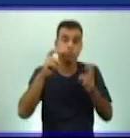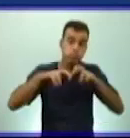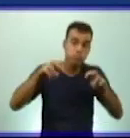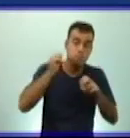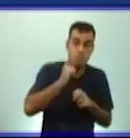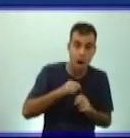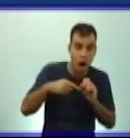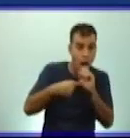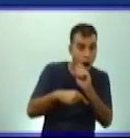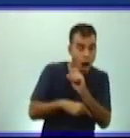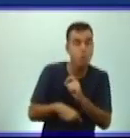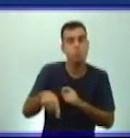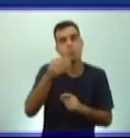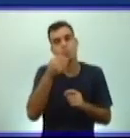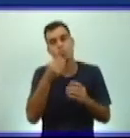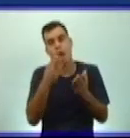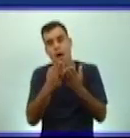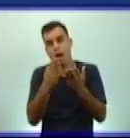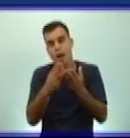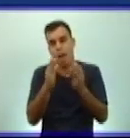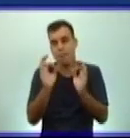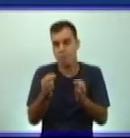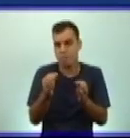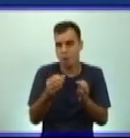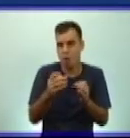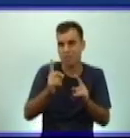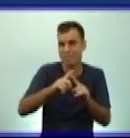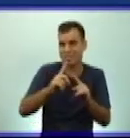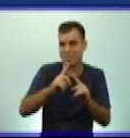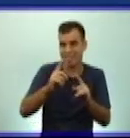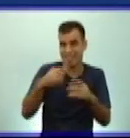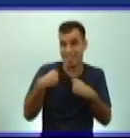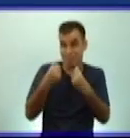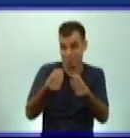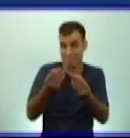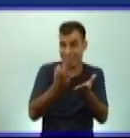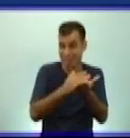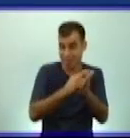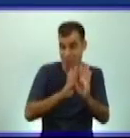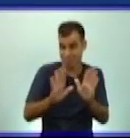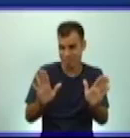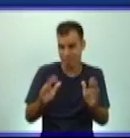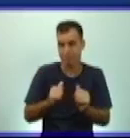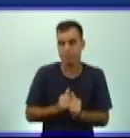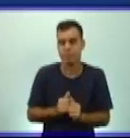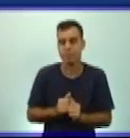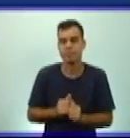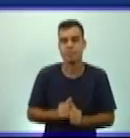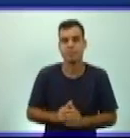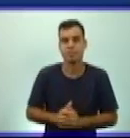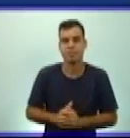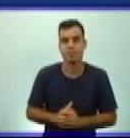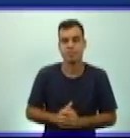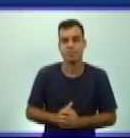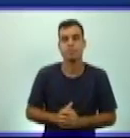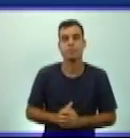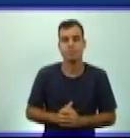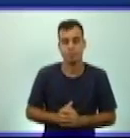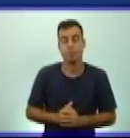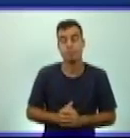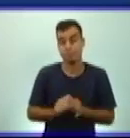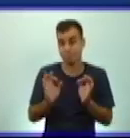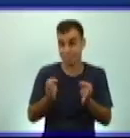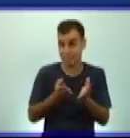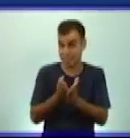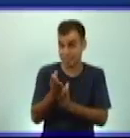pueden entonces estudiar en la bibliografía que se le dio al principio sobre este tema de la velocidad angular. Seguimos entonces con otro de los